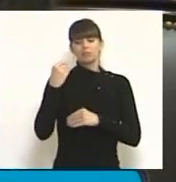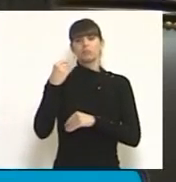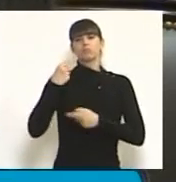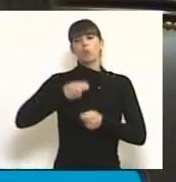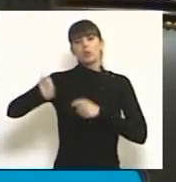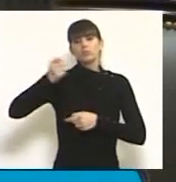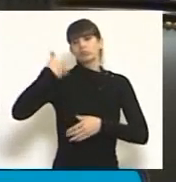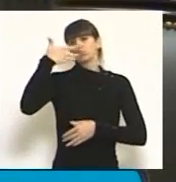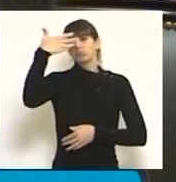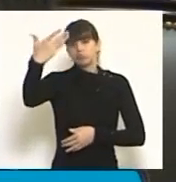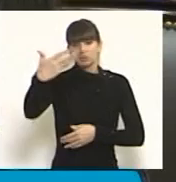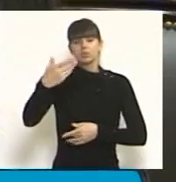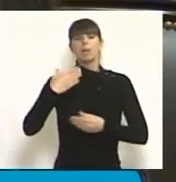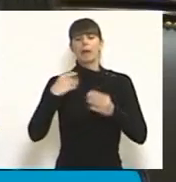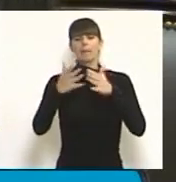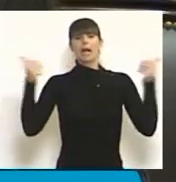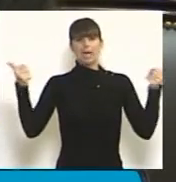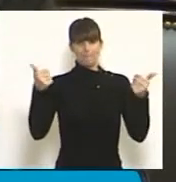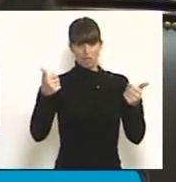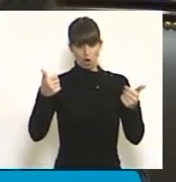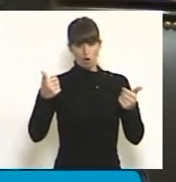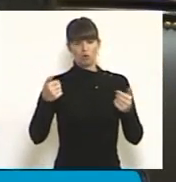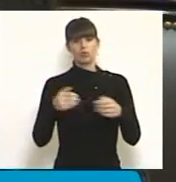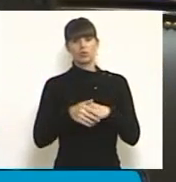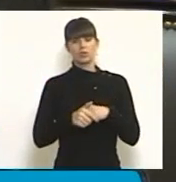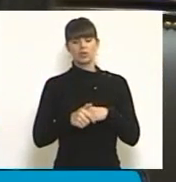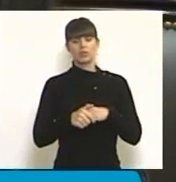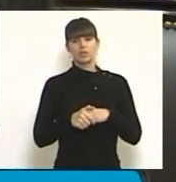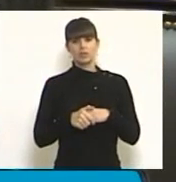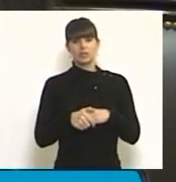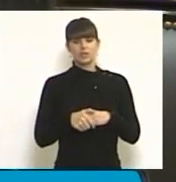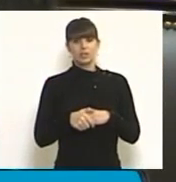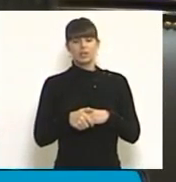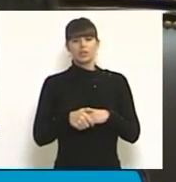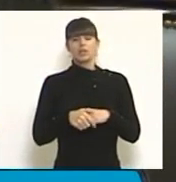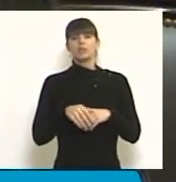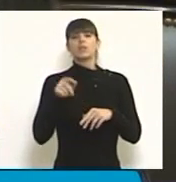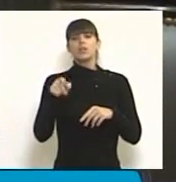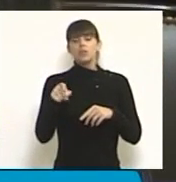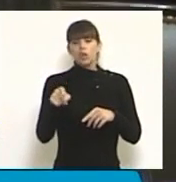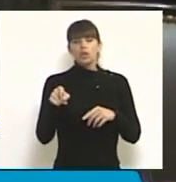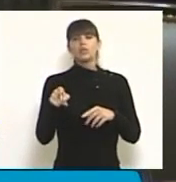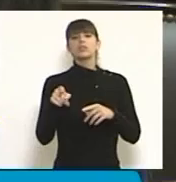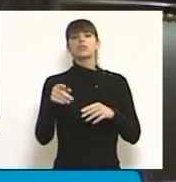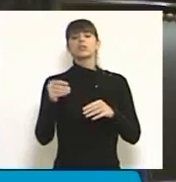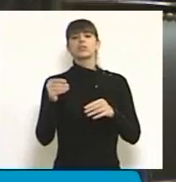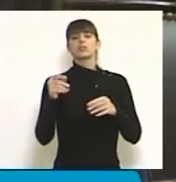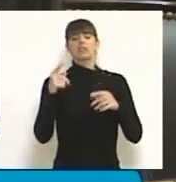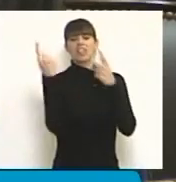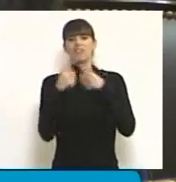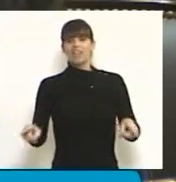al proceso penal, la publicidad, que supera el tradicional secreto del